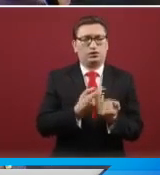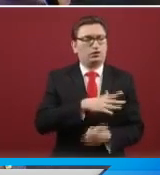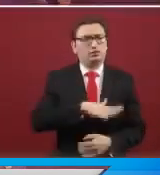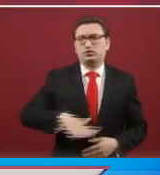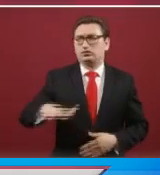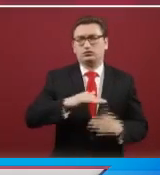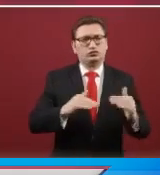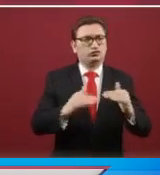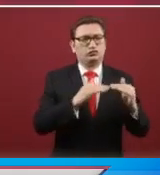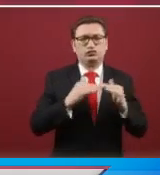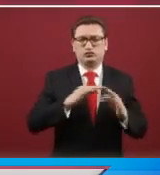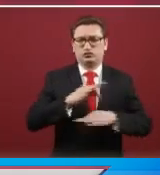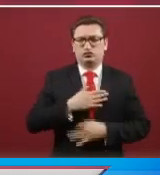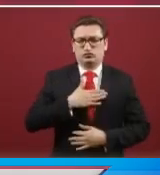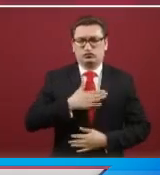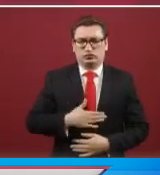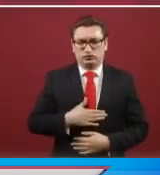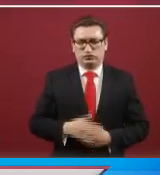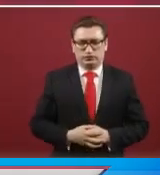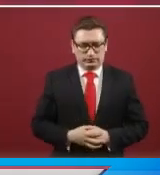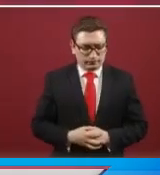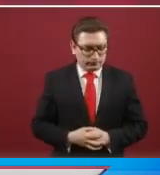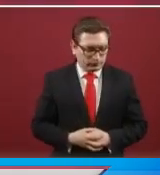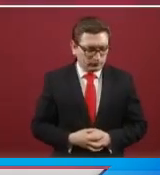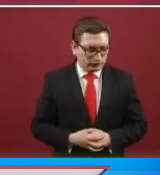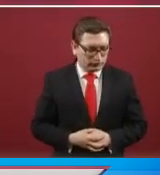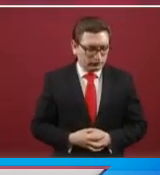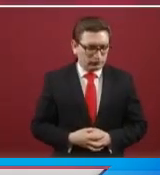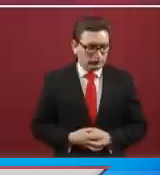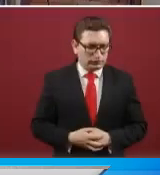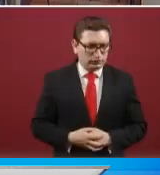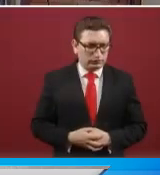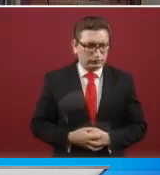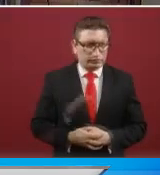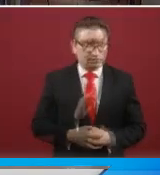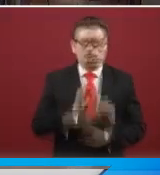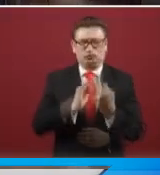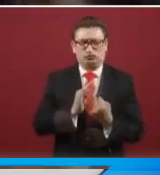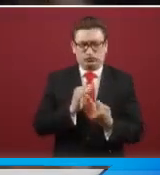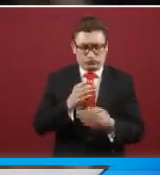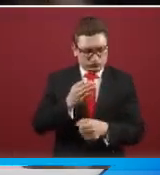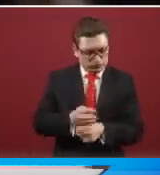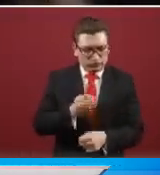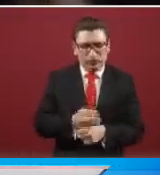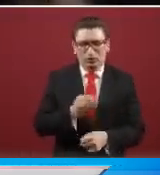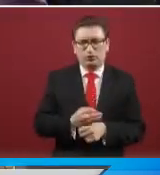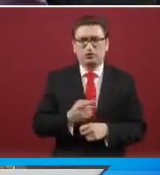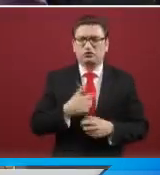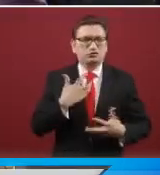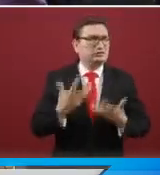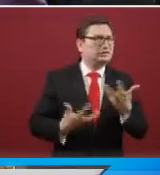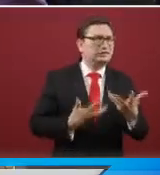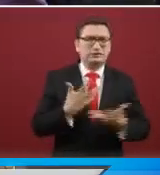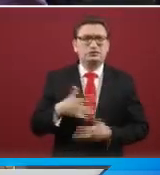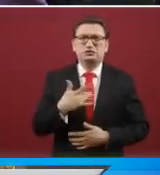también. Y para la libertad de expresión como pilar de esta democracia, señor presidente, porque estoy desesperado, tengo